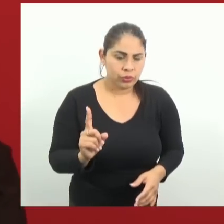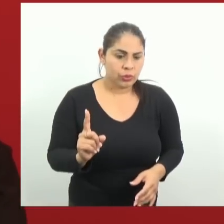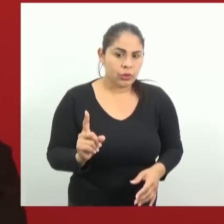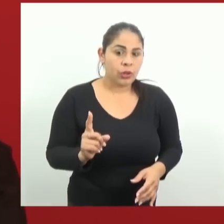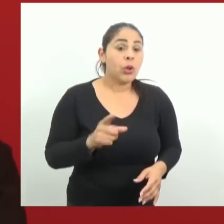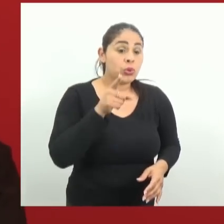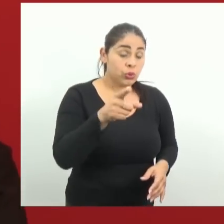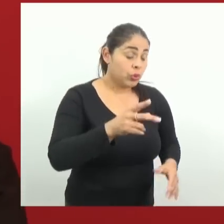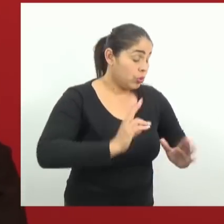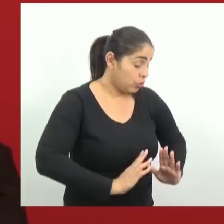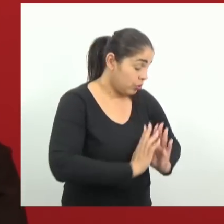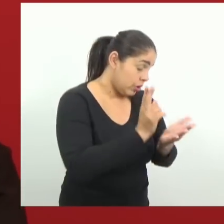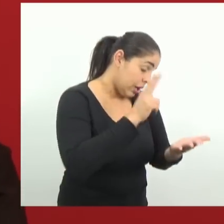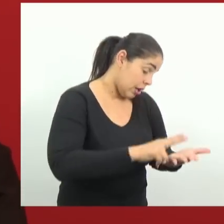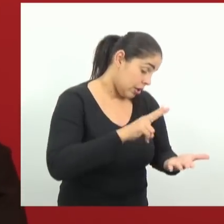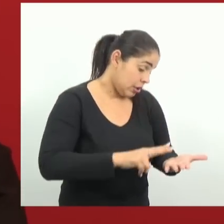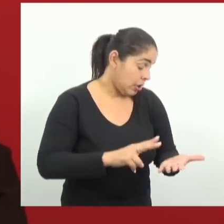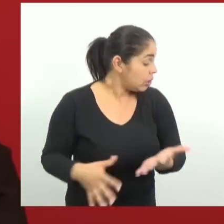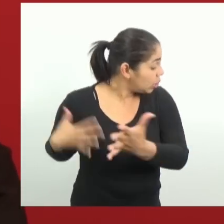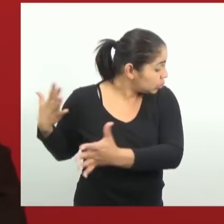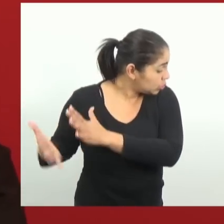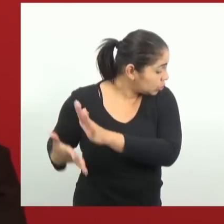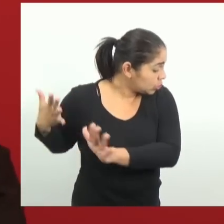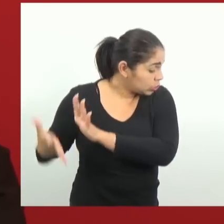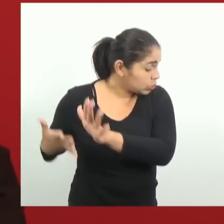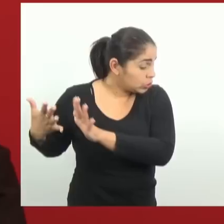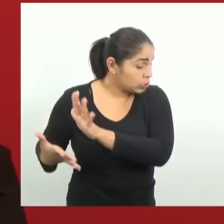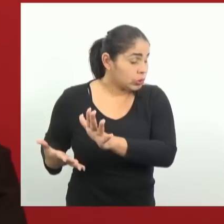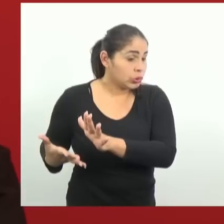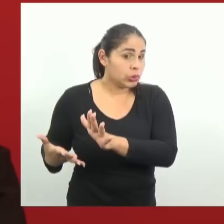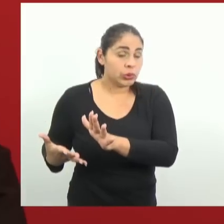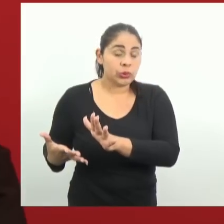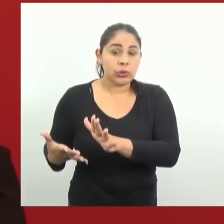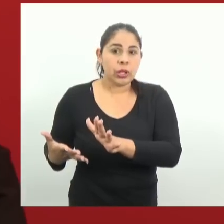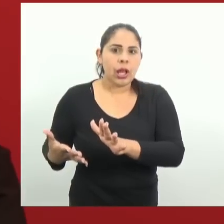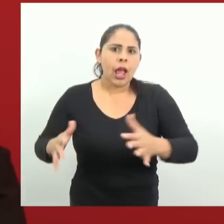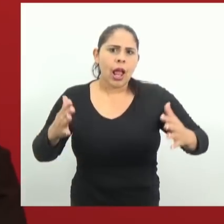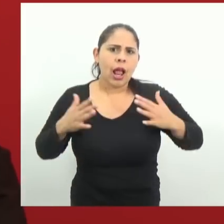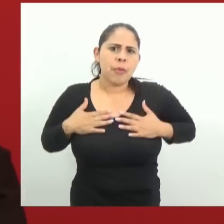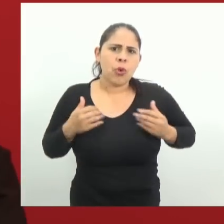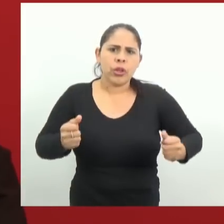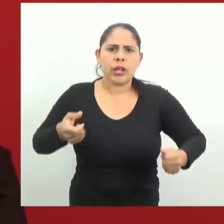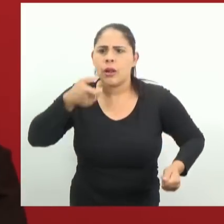oír, la fe viene por el oír, el poder de la palabra se desata en el oír.